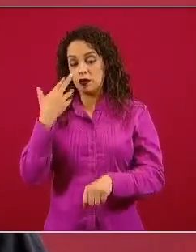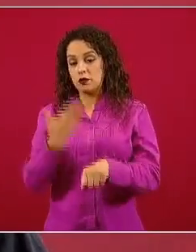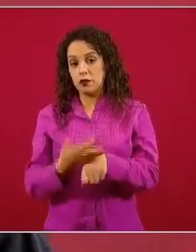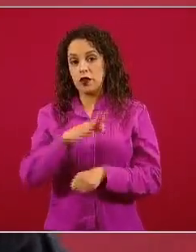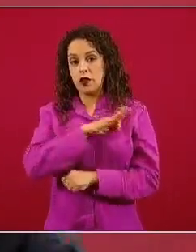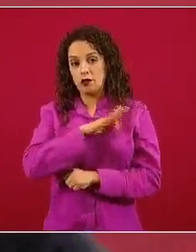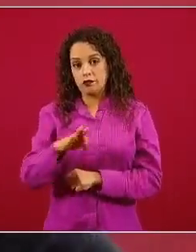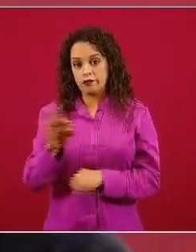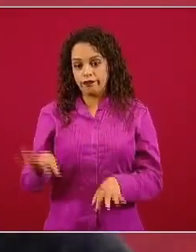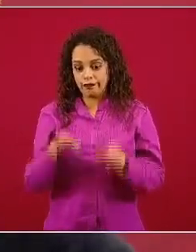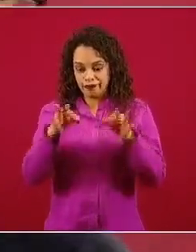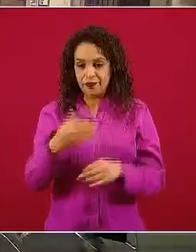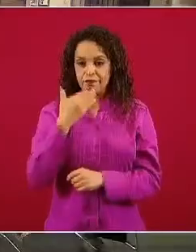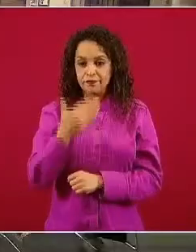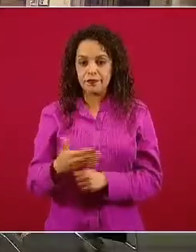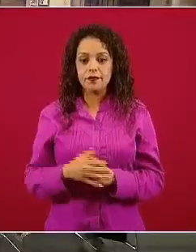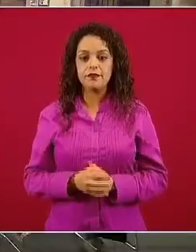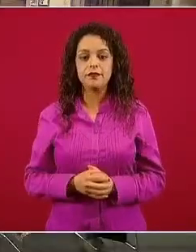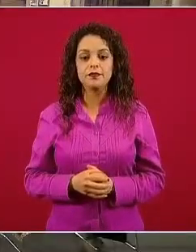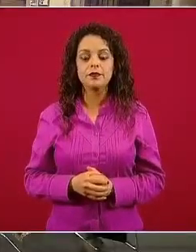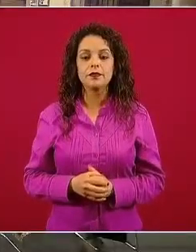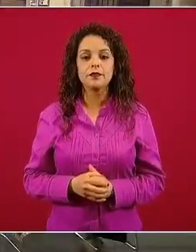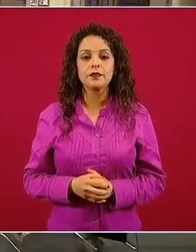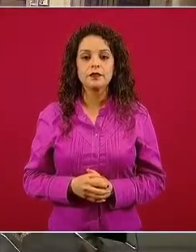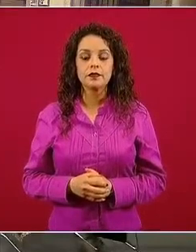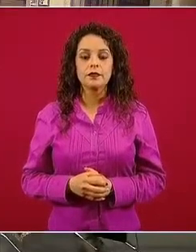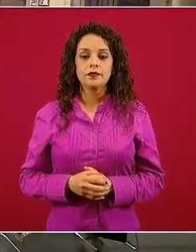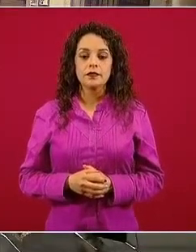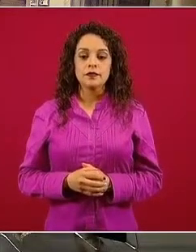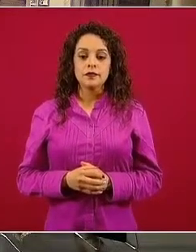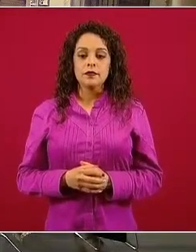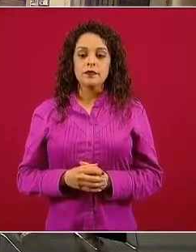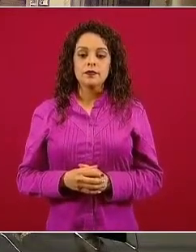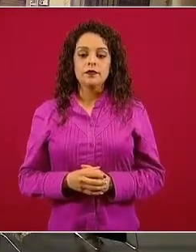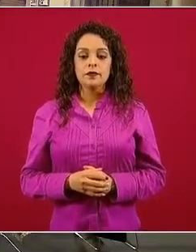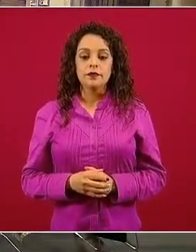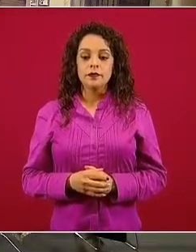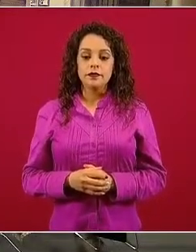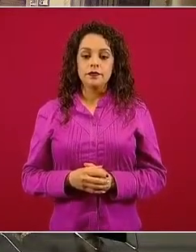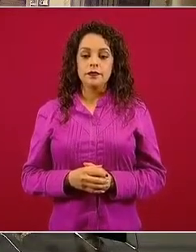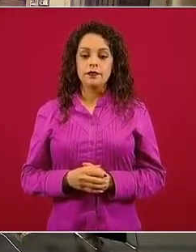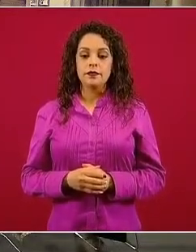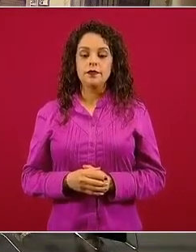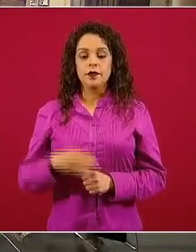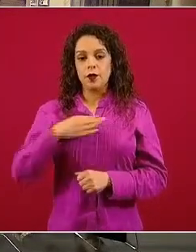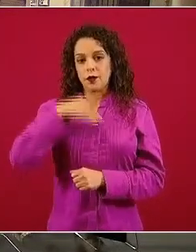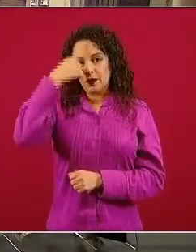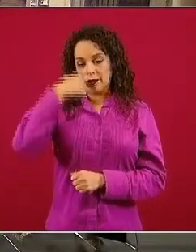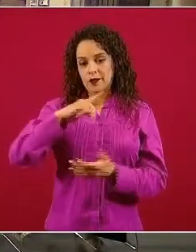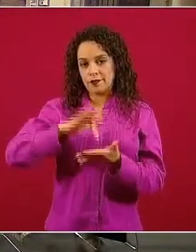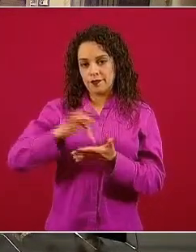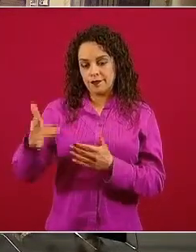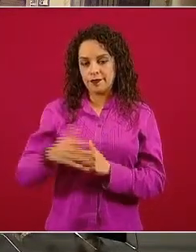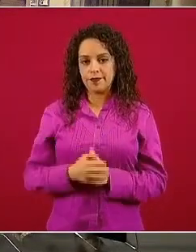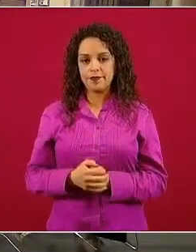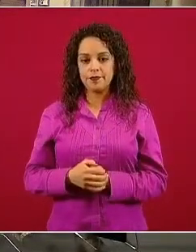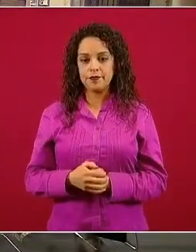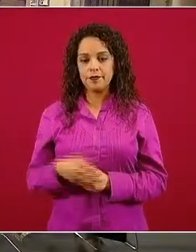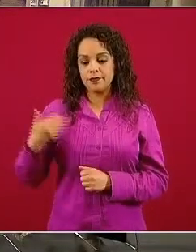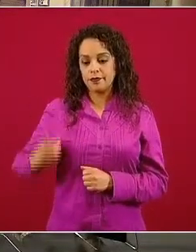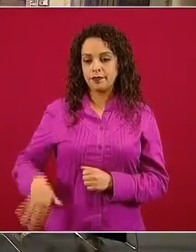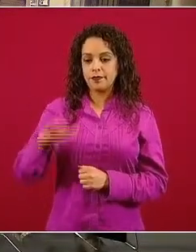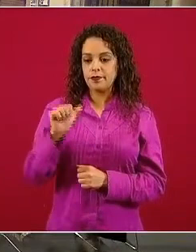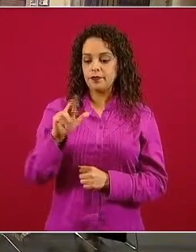contribuir a que esto suceda. Por favor. Gracias, buenas noches, doctores. Buenas noches. Arturo